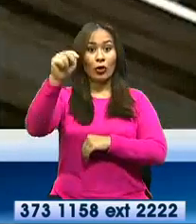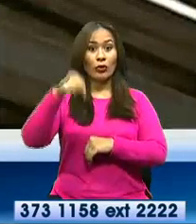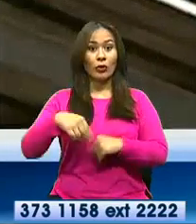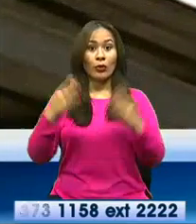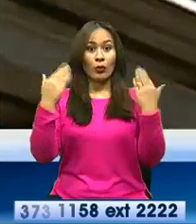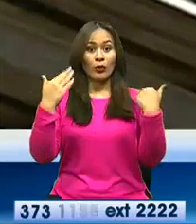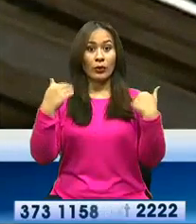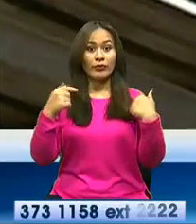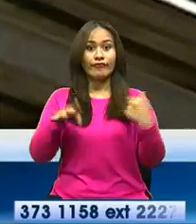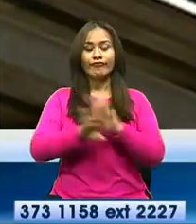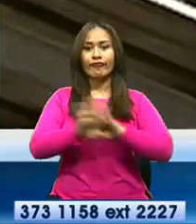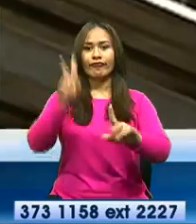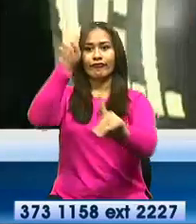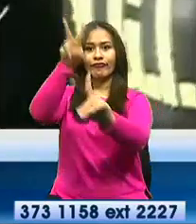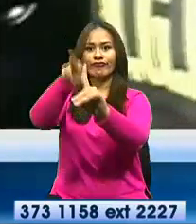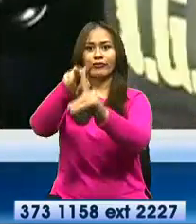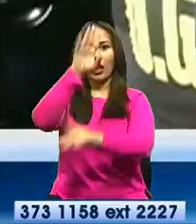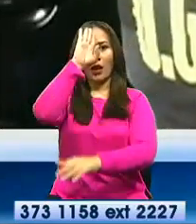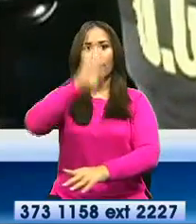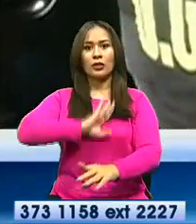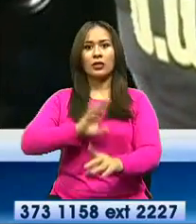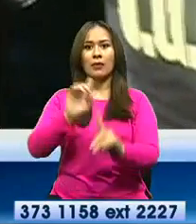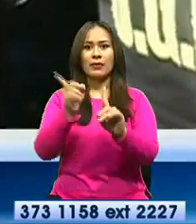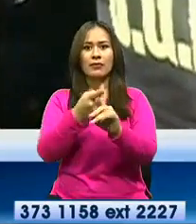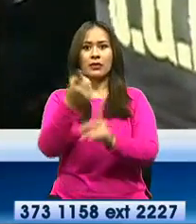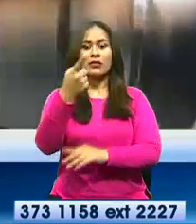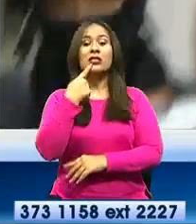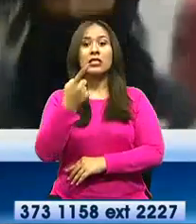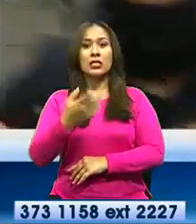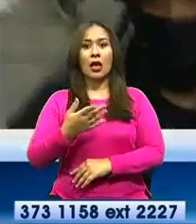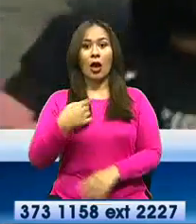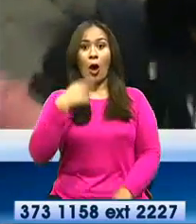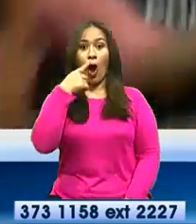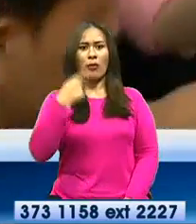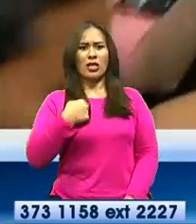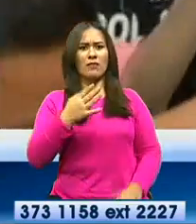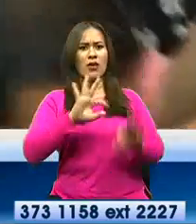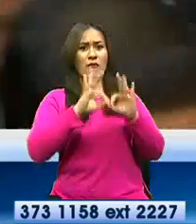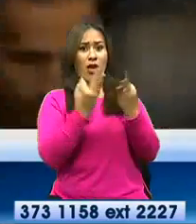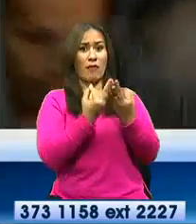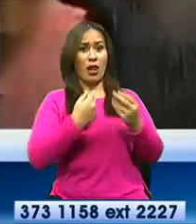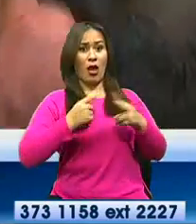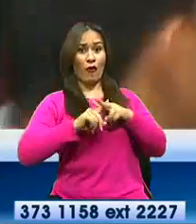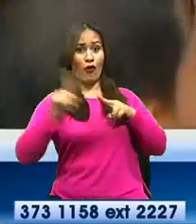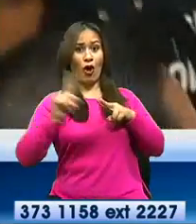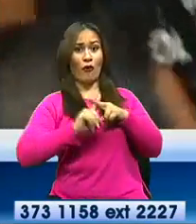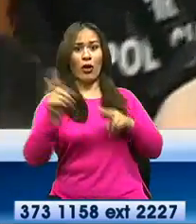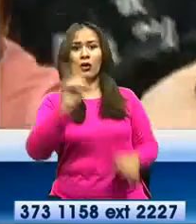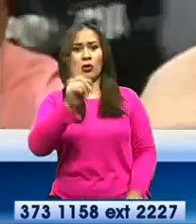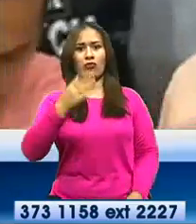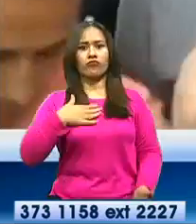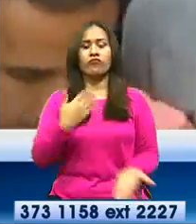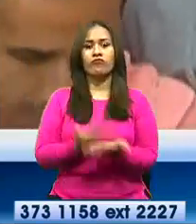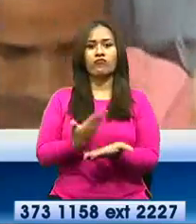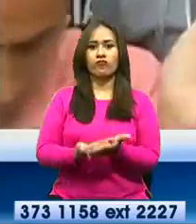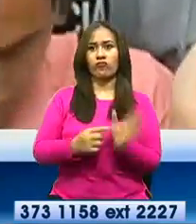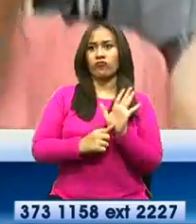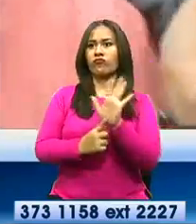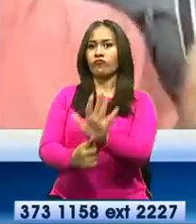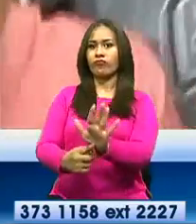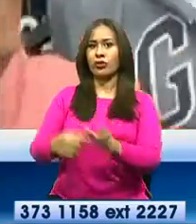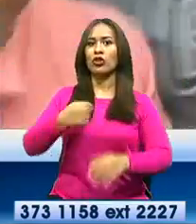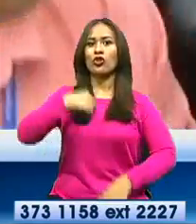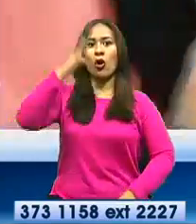la Fiscalía y la Policía. Mi familia no huye, afronta todo, ¿no? Vamos a afrontar un debido proceso, creo